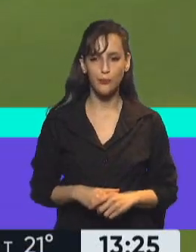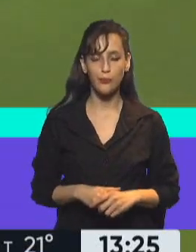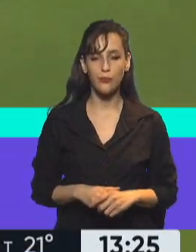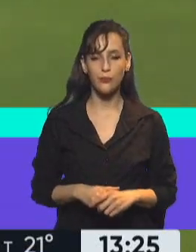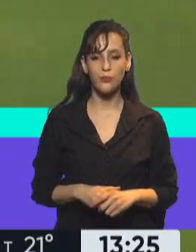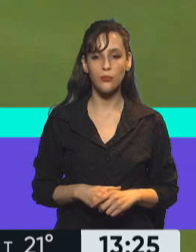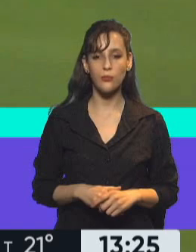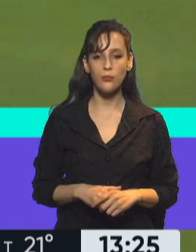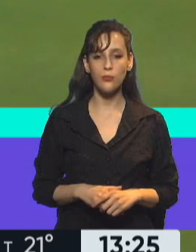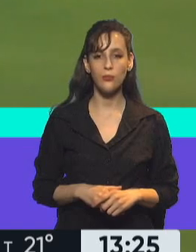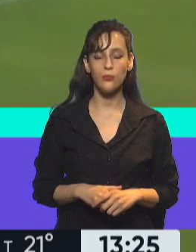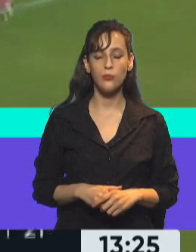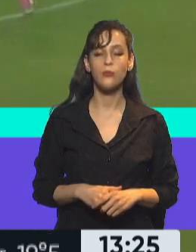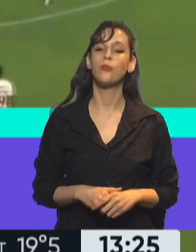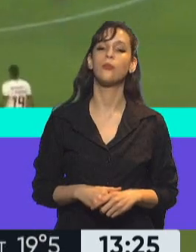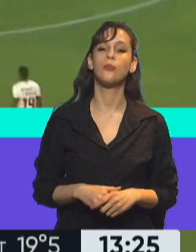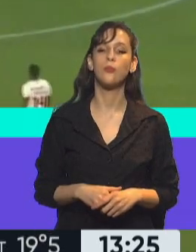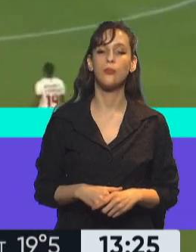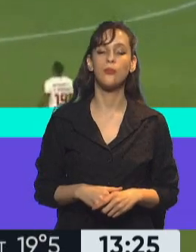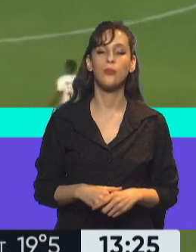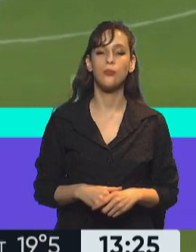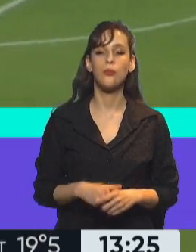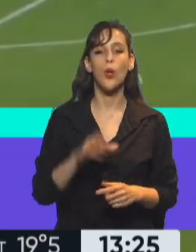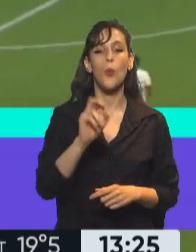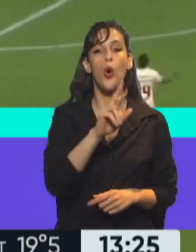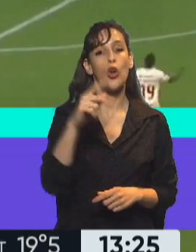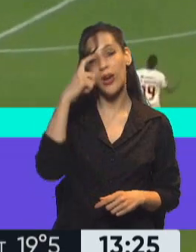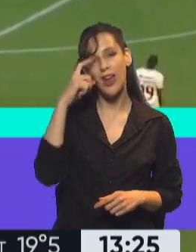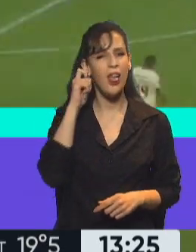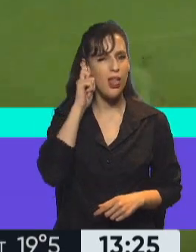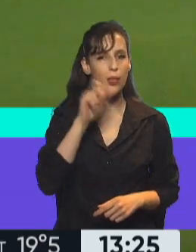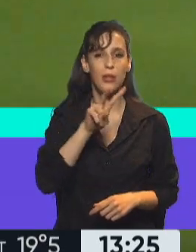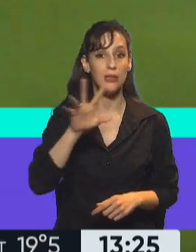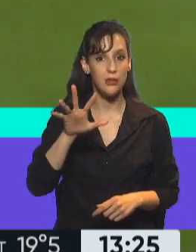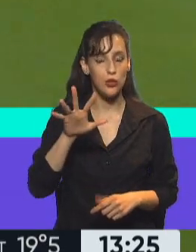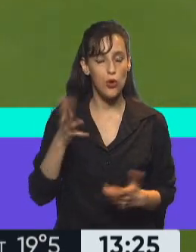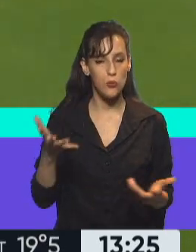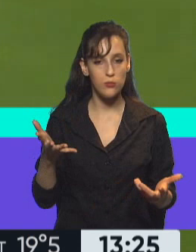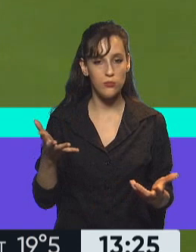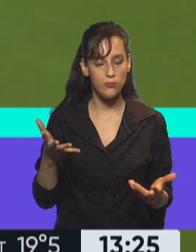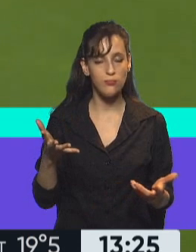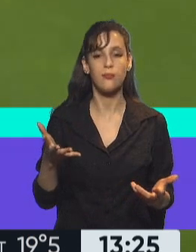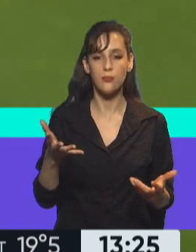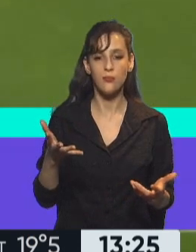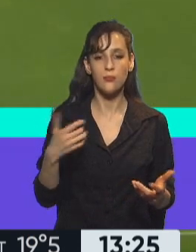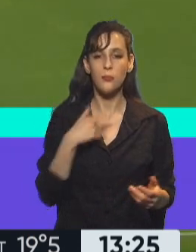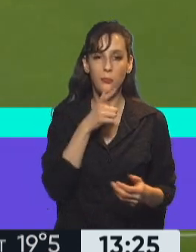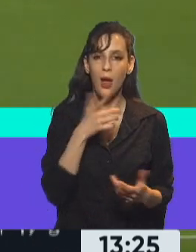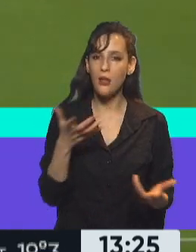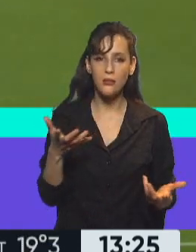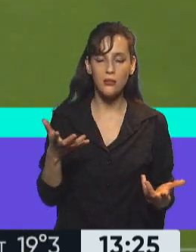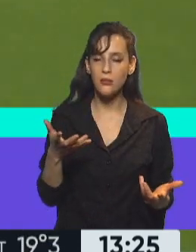más. En comparación a los gastos que te estoy diciendo, y Borré tiene 25 años. Bueno, tuvieron que salir, me parece que a